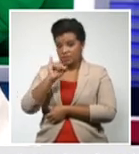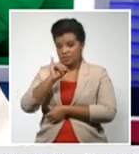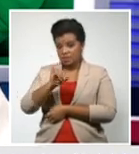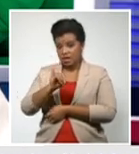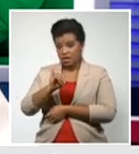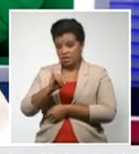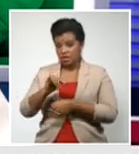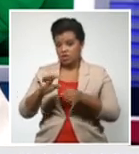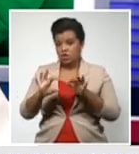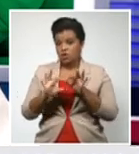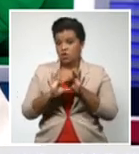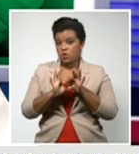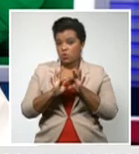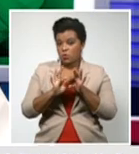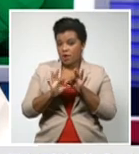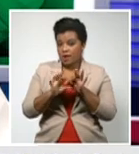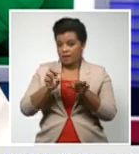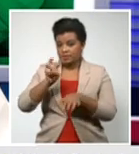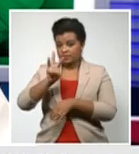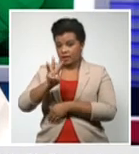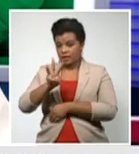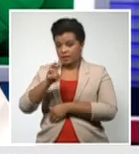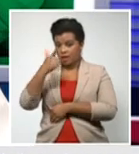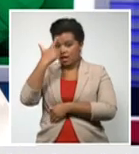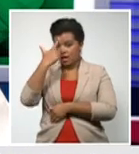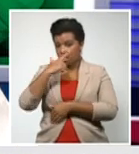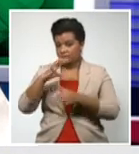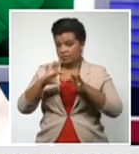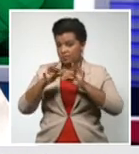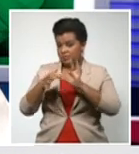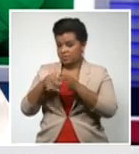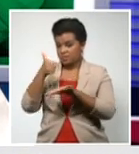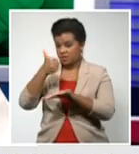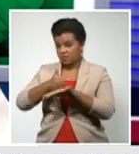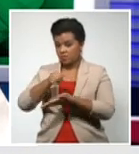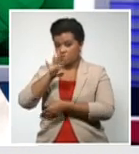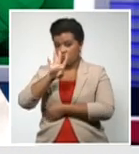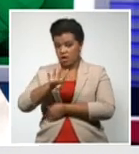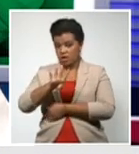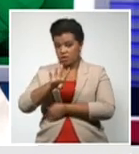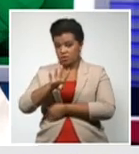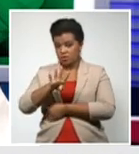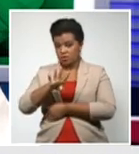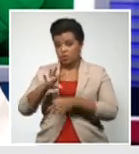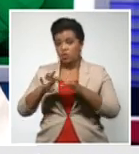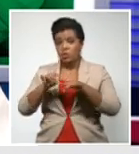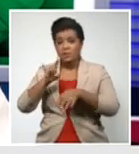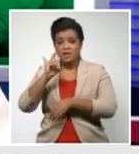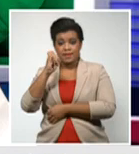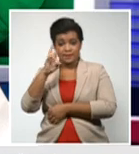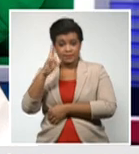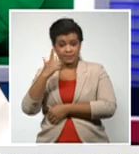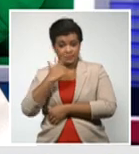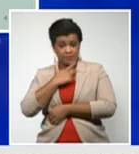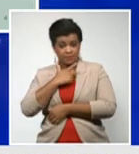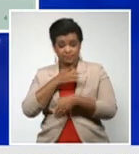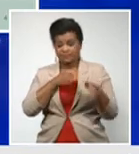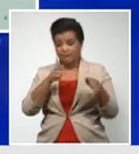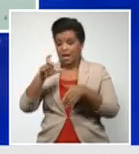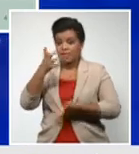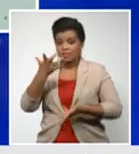Guanajay 3, en Artemisa 4 y en Guira y Candelaria 1 de cada